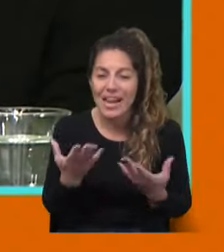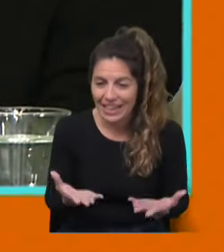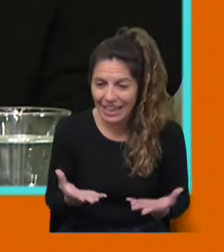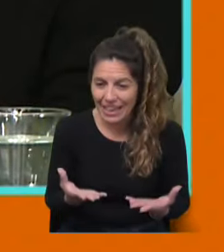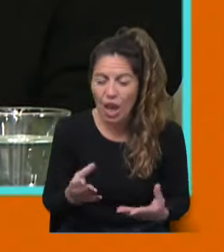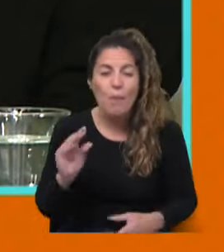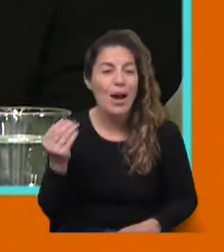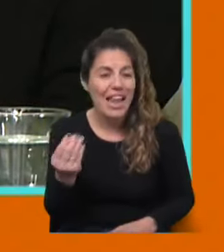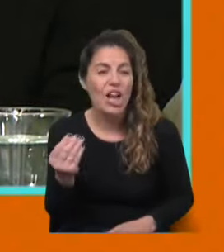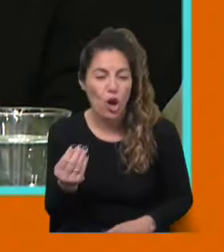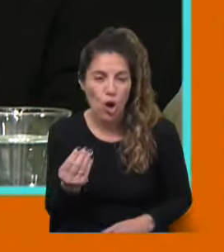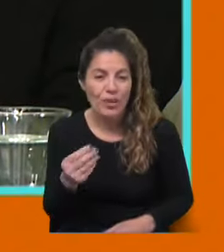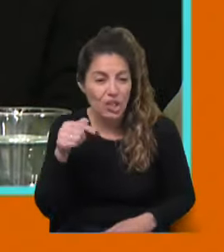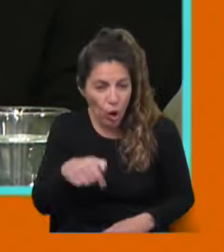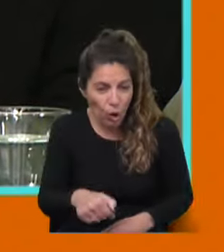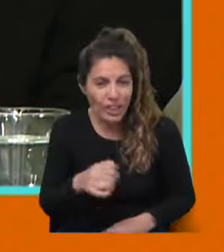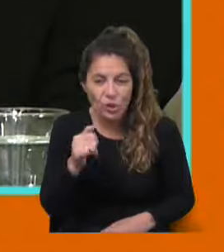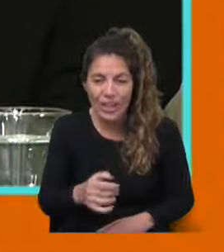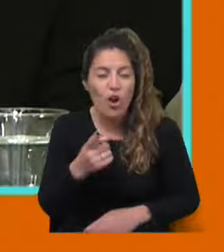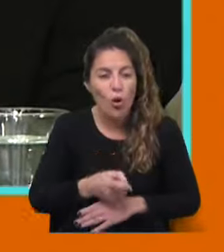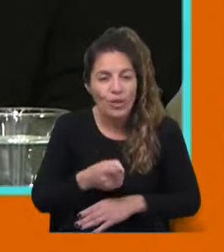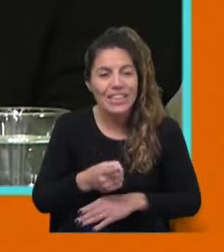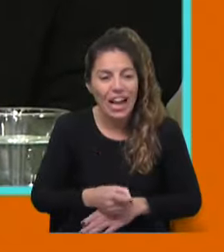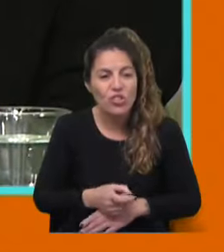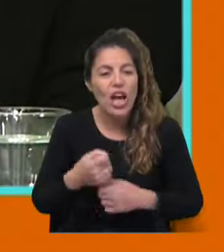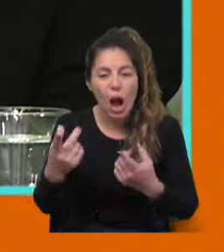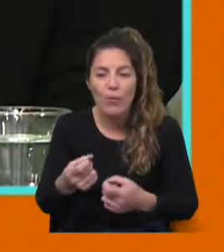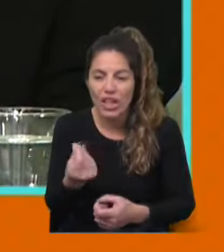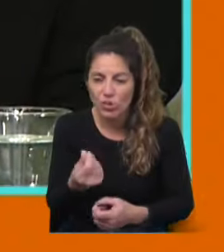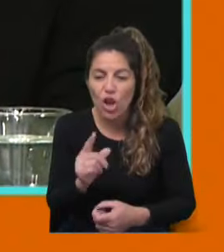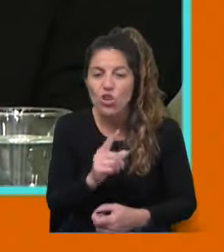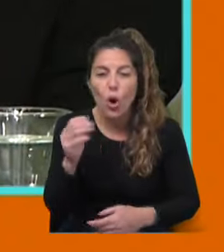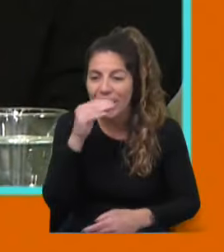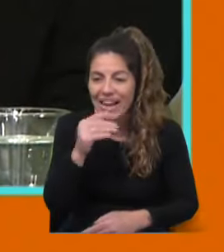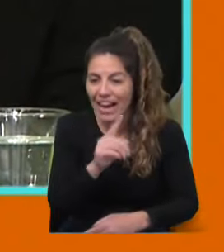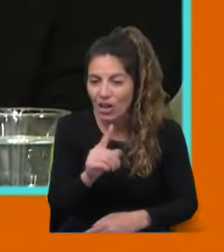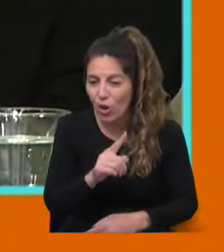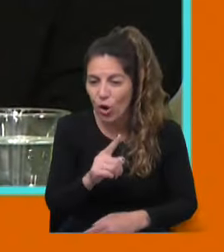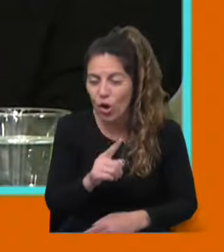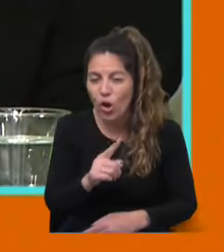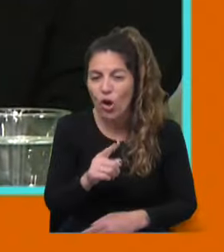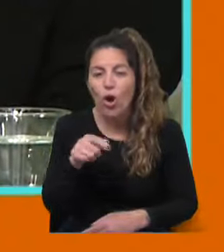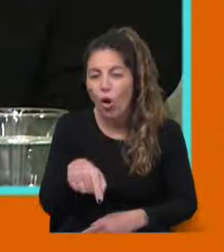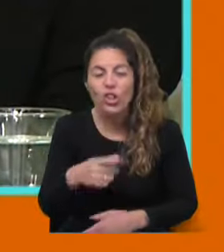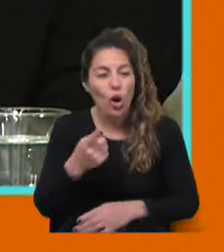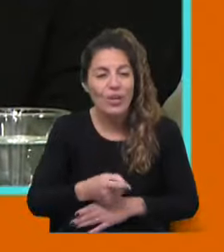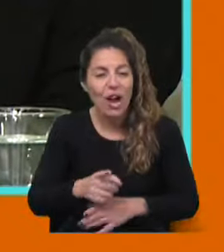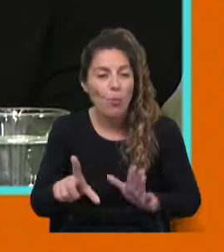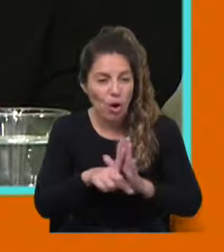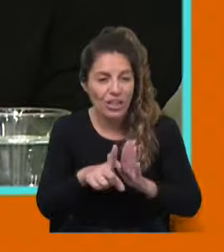los jóvenes hoy estuvieran obligados a poner sus dineros, no en la caja, sino tentados, hoy obligados por